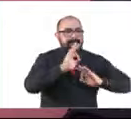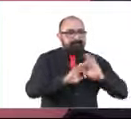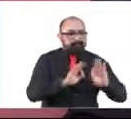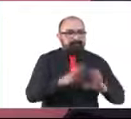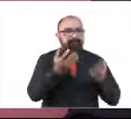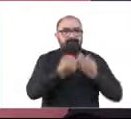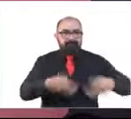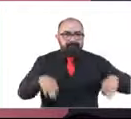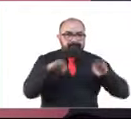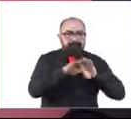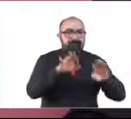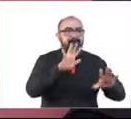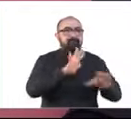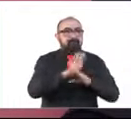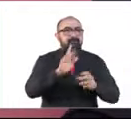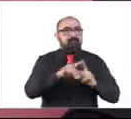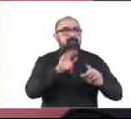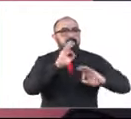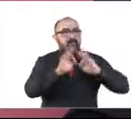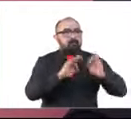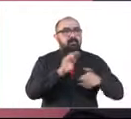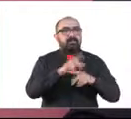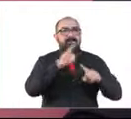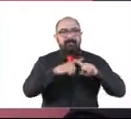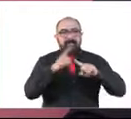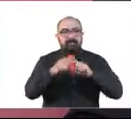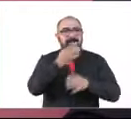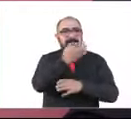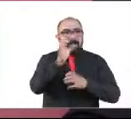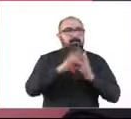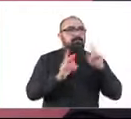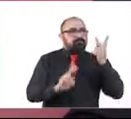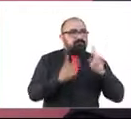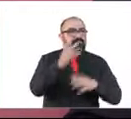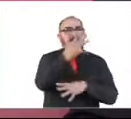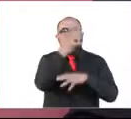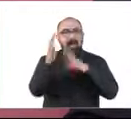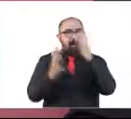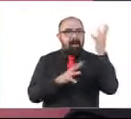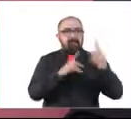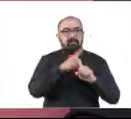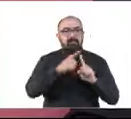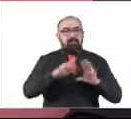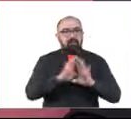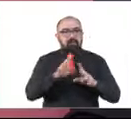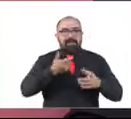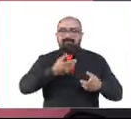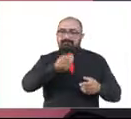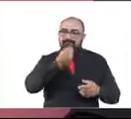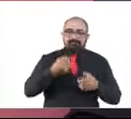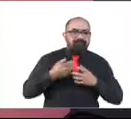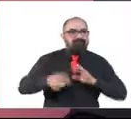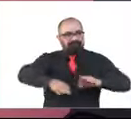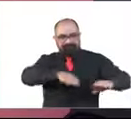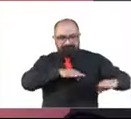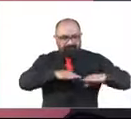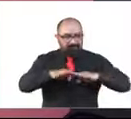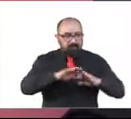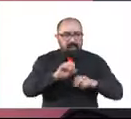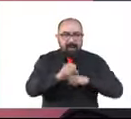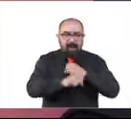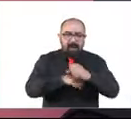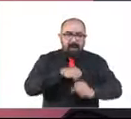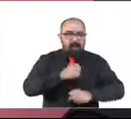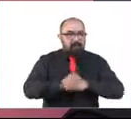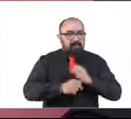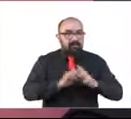ambiente y saliendo de un periodo neoliberal bastante oscuro, donde nos va a costar trabajo también y unos años